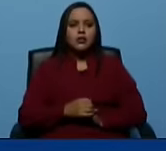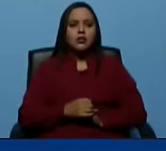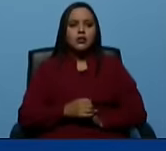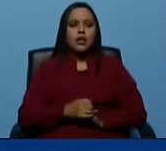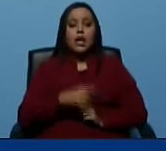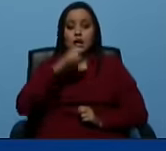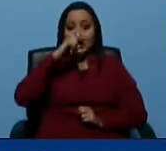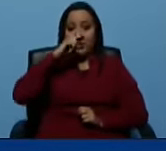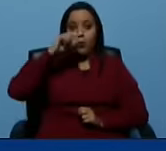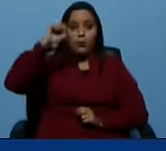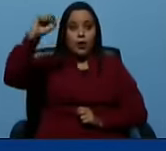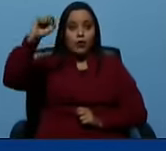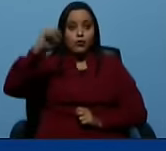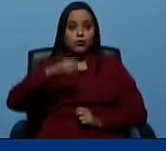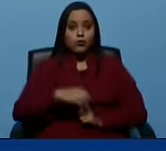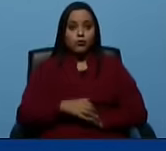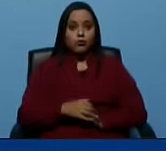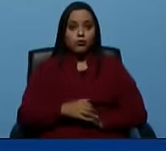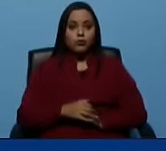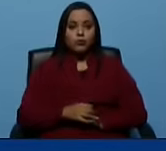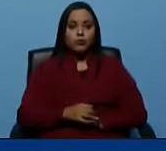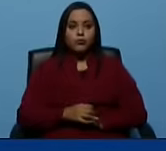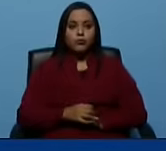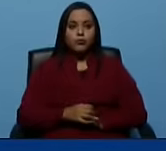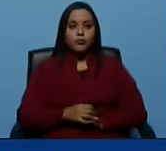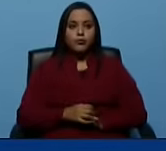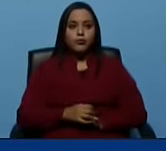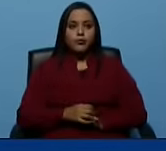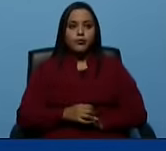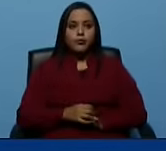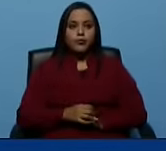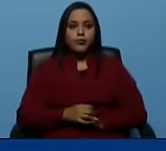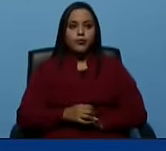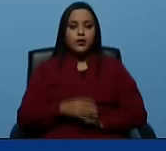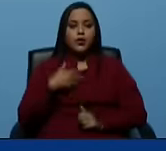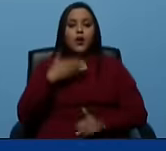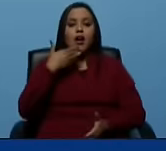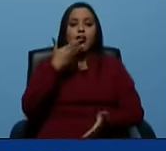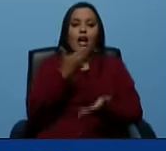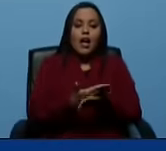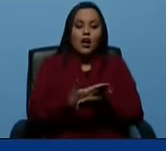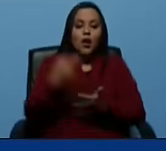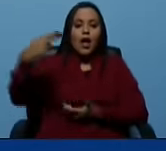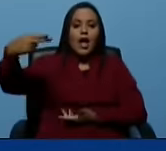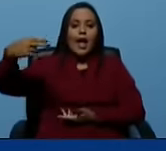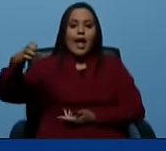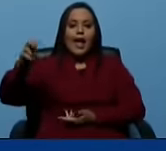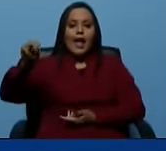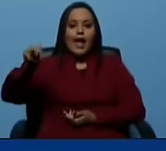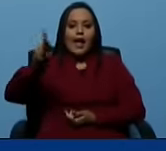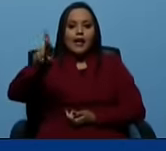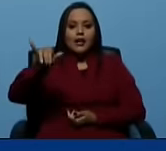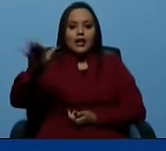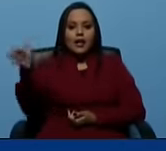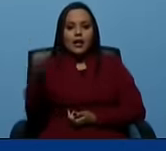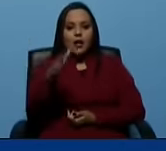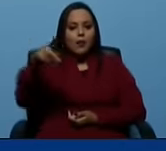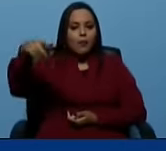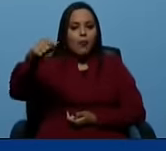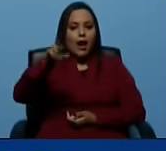Nicolás Maduro Moros. Agradezco a Henry Parra, presidente del Partido Comunista de